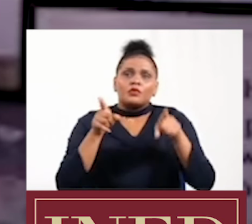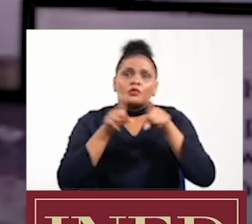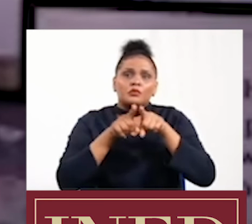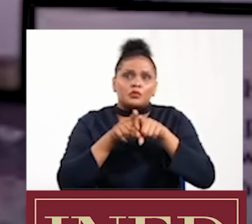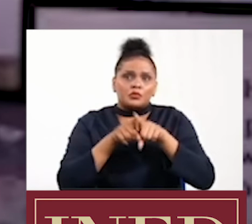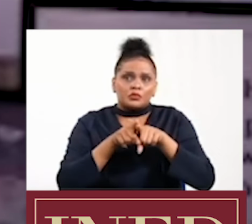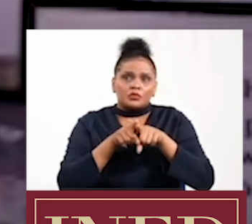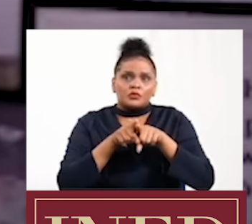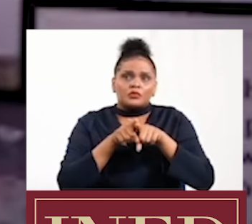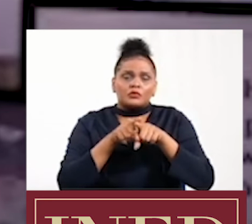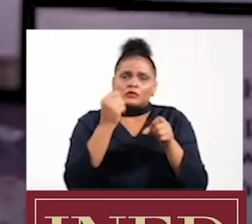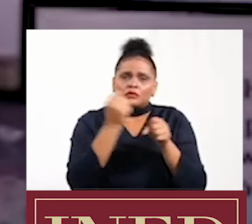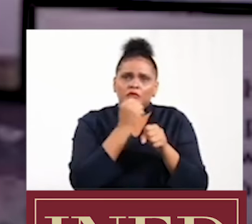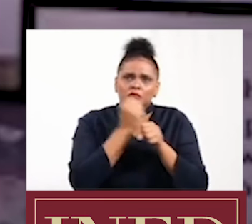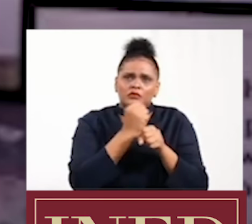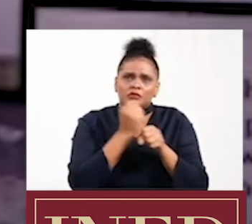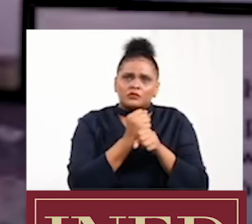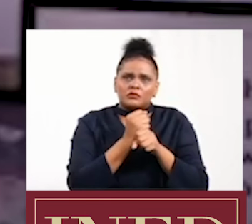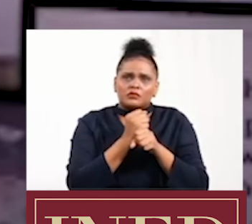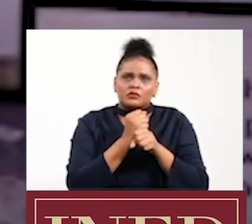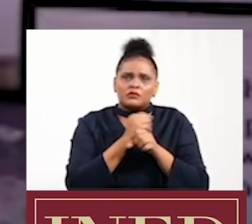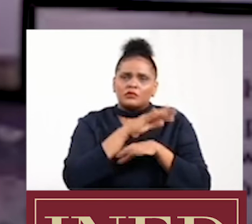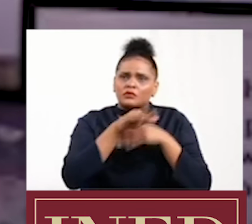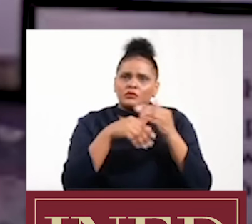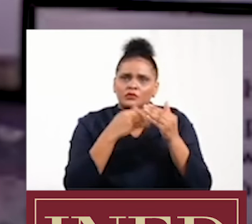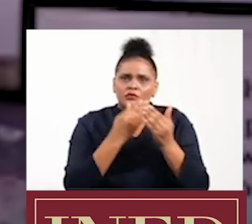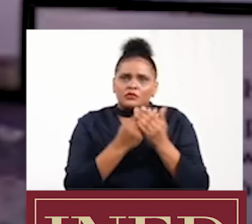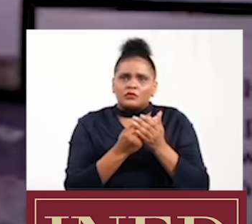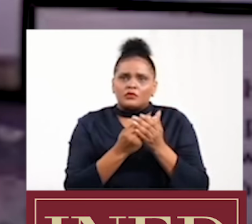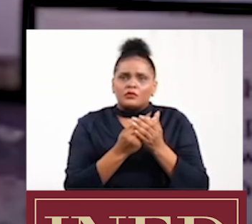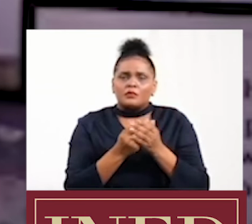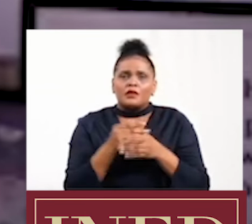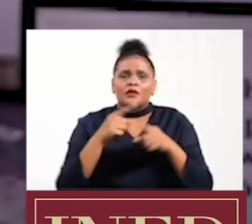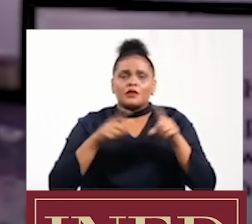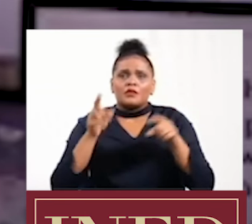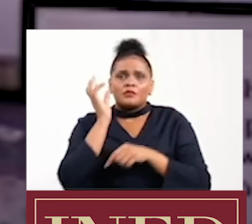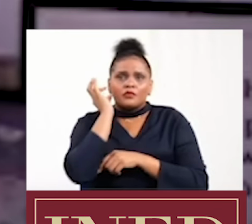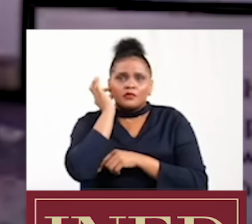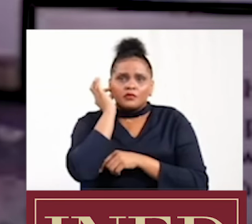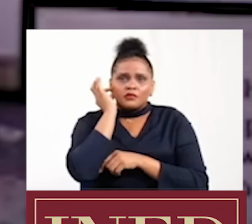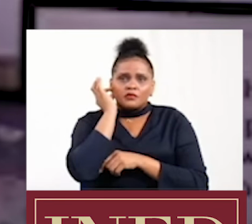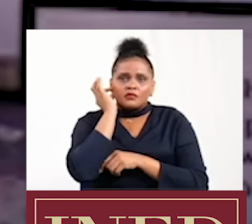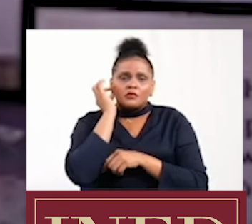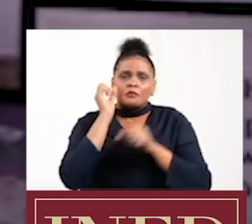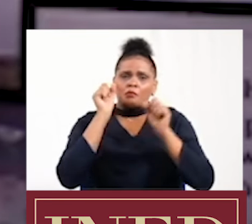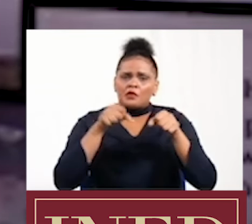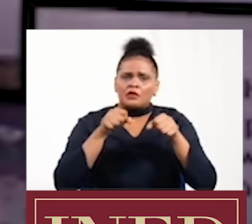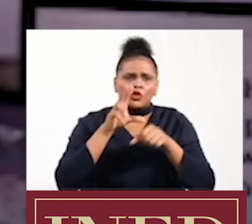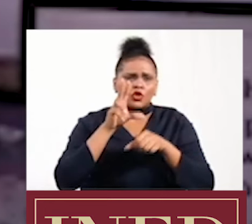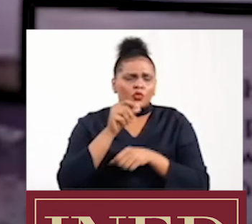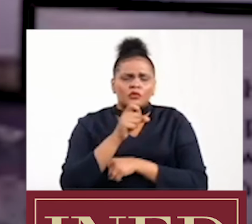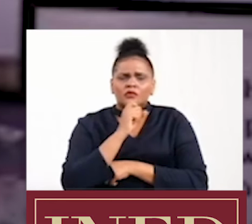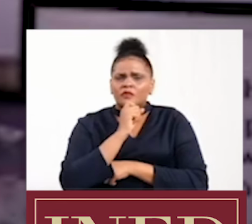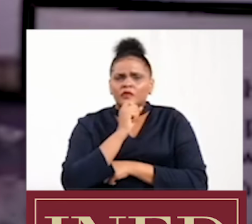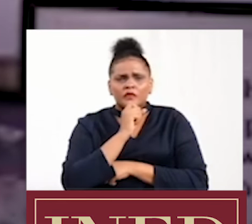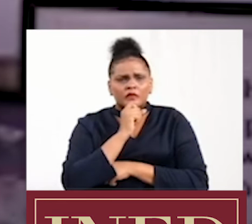lo que tenemos que seguir trabajando es en la nivelación de esas condiciones para que las mujeres no les sea más difícil